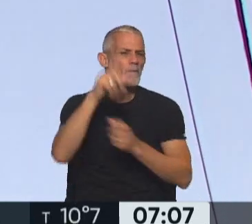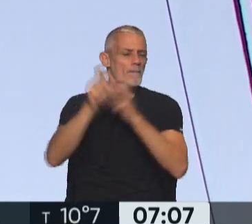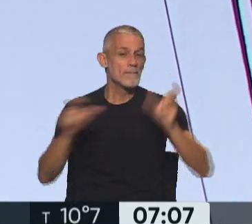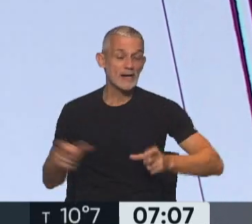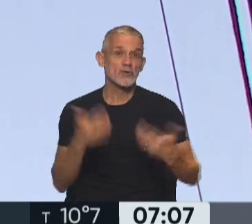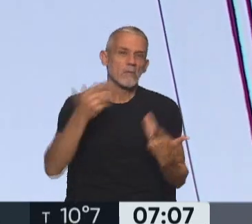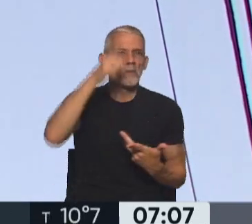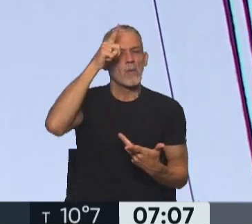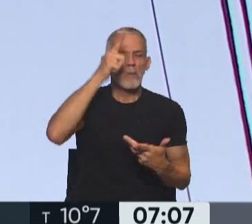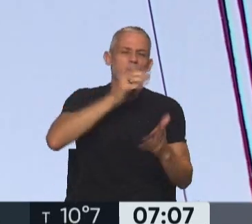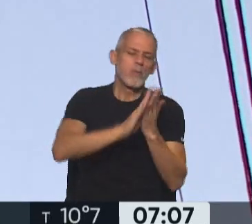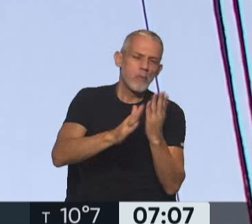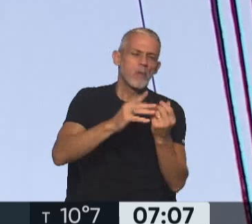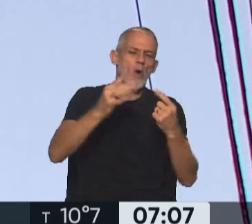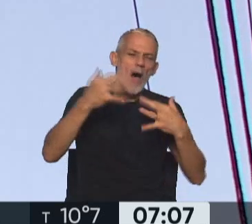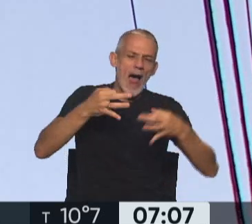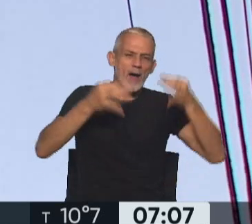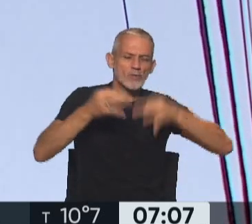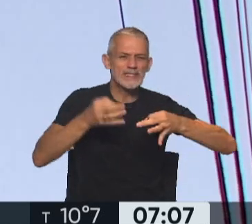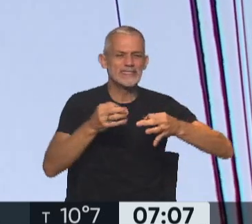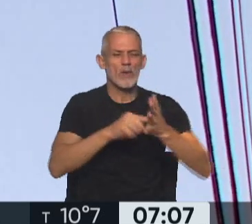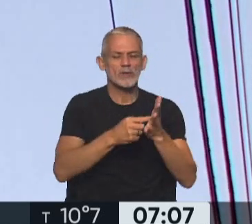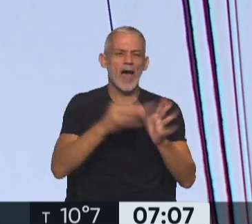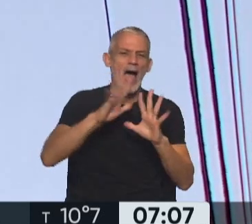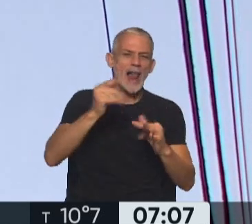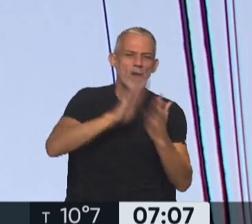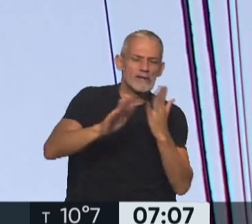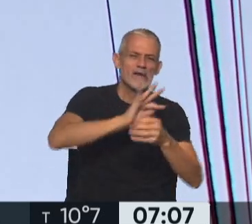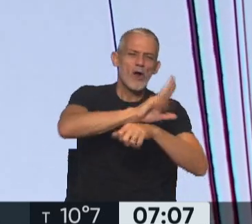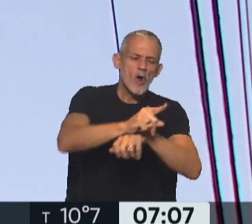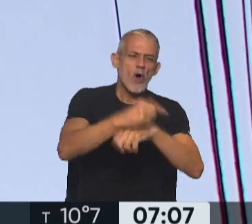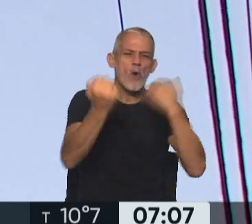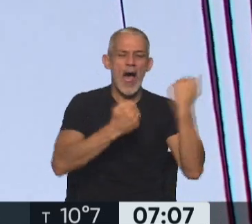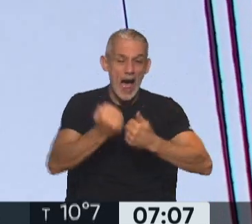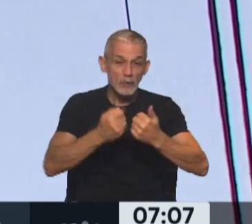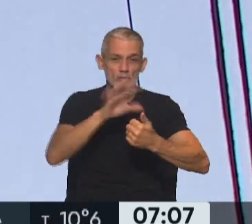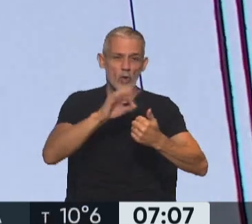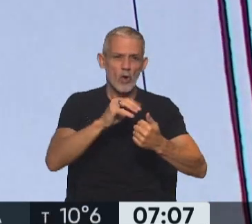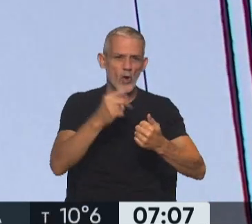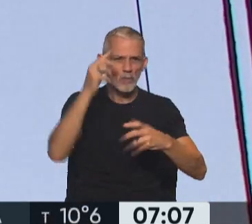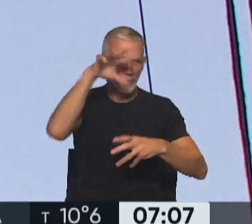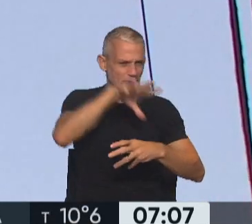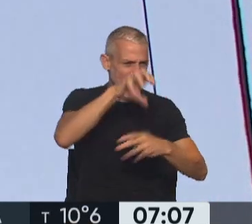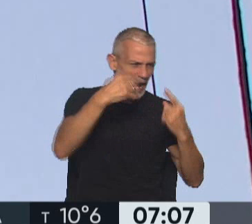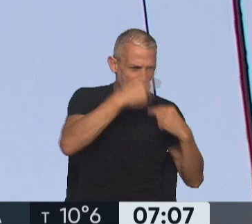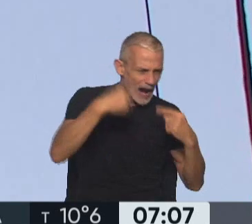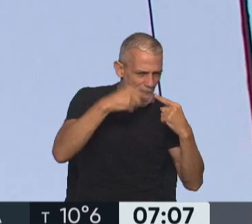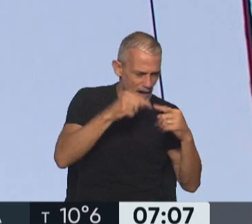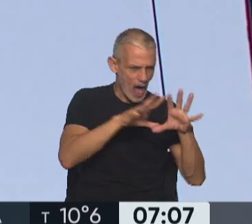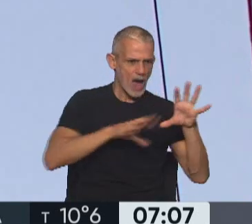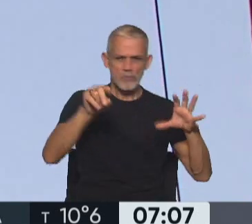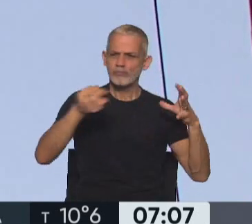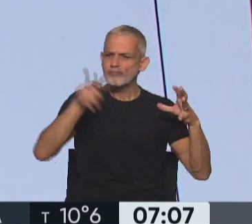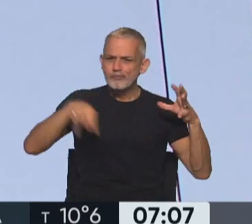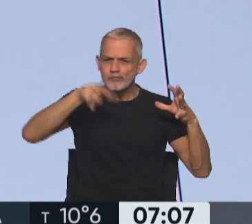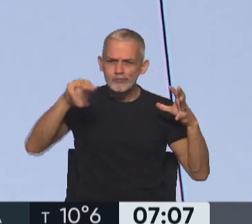que se encuentran en rebeldía, que se encuentran prófugas de la justicia de la ciudad de Buenos Aires, desde robo de automotor, etcétera, todo tipo de delitos que tengan que ver con la